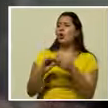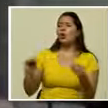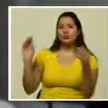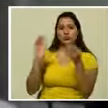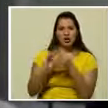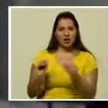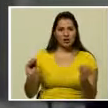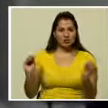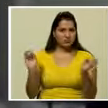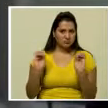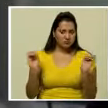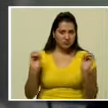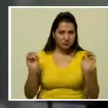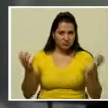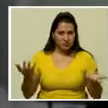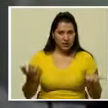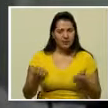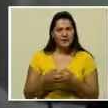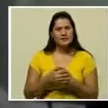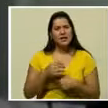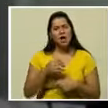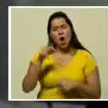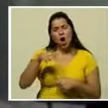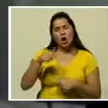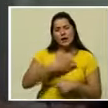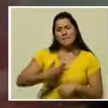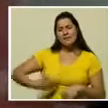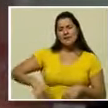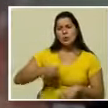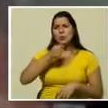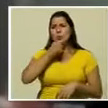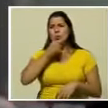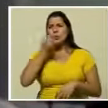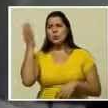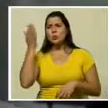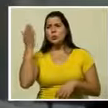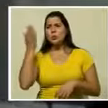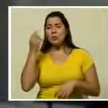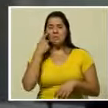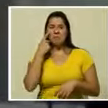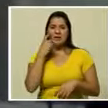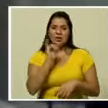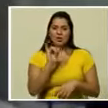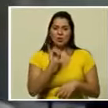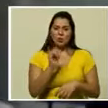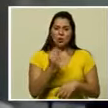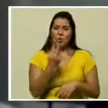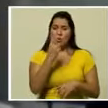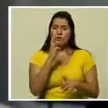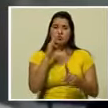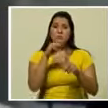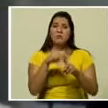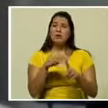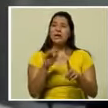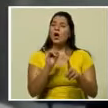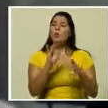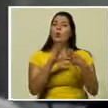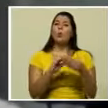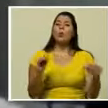En ese discurso de rendición de cuentas, vi dos meta-relatos que tal vez podríamos conversar con más